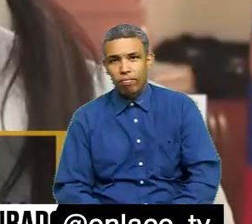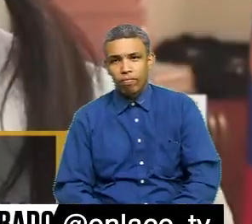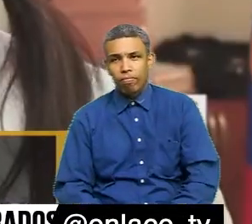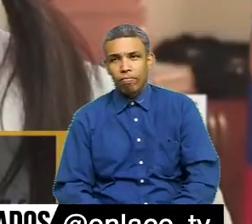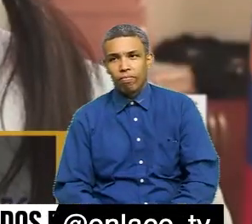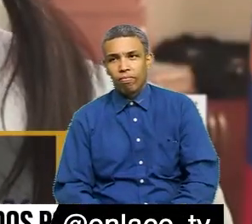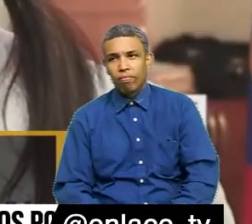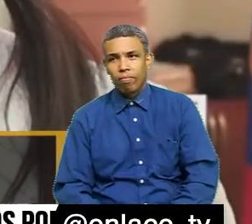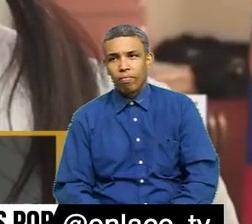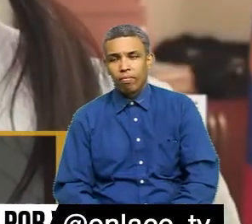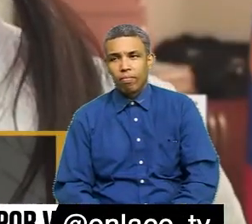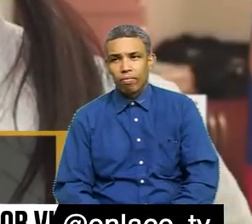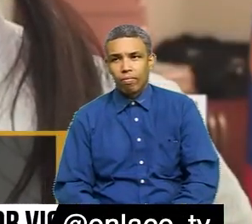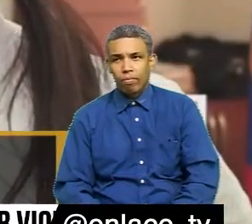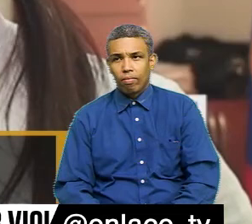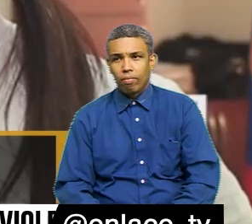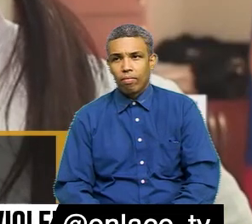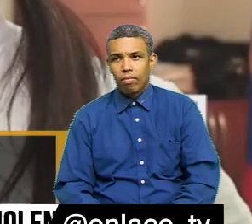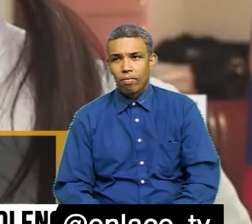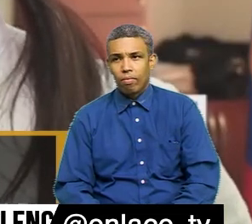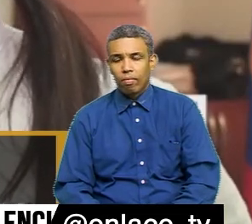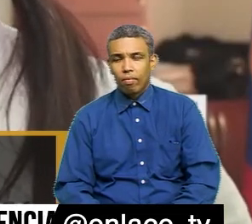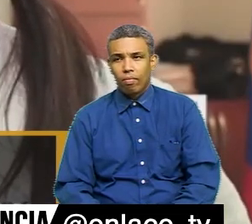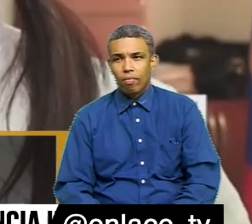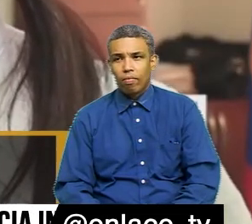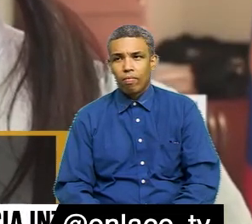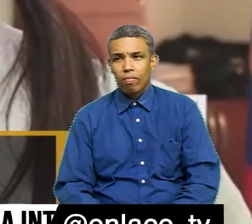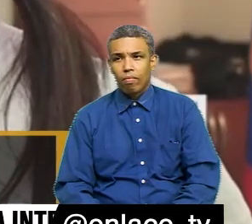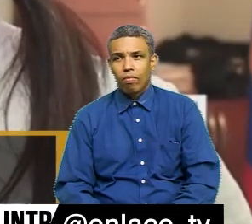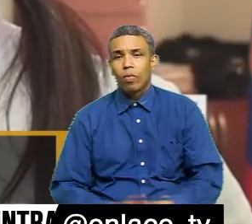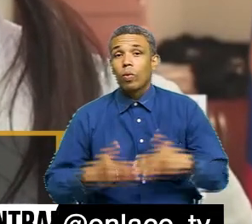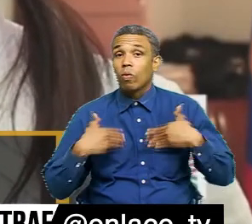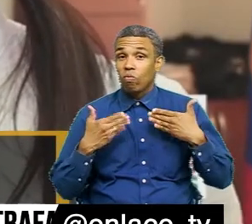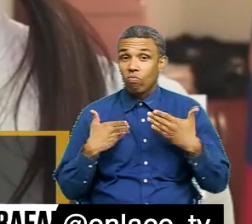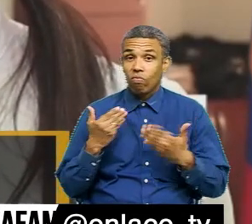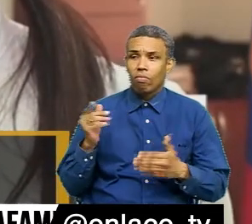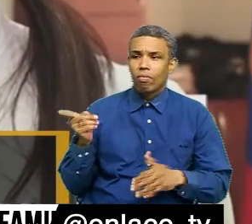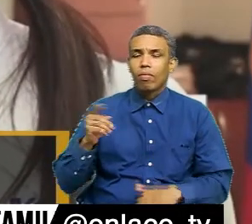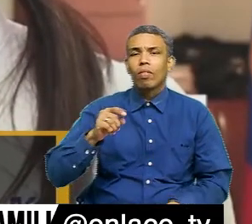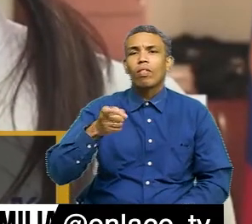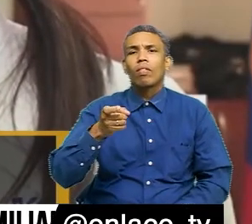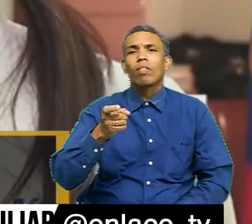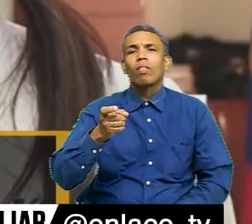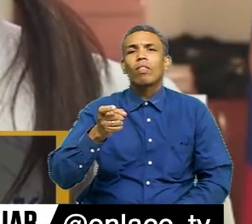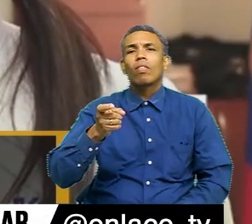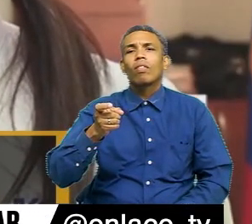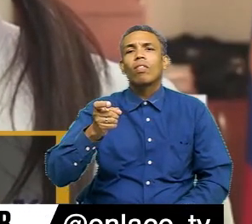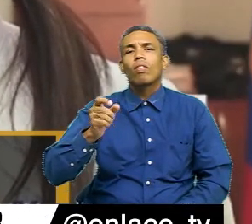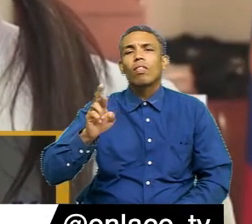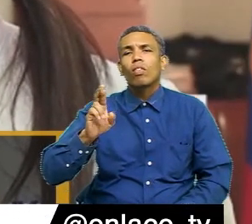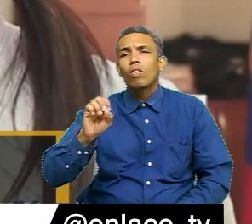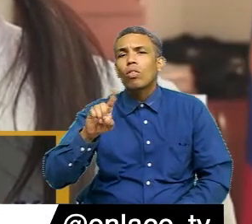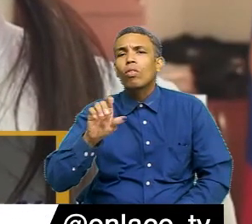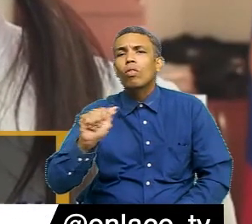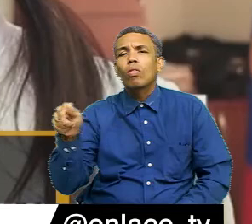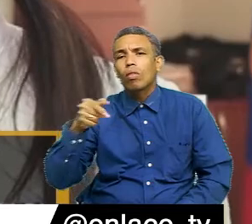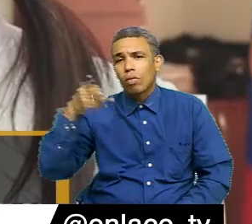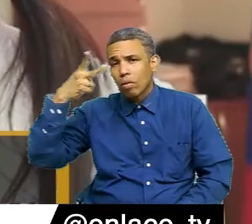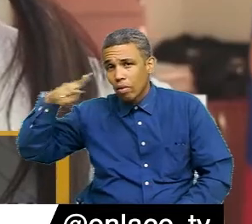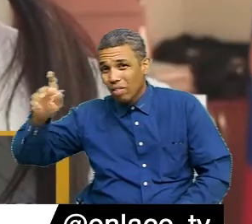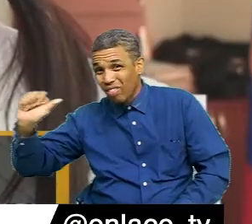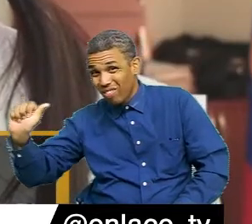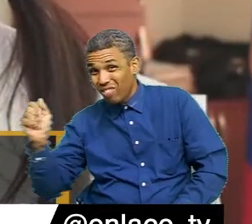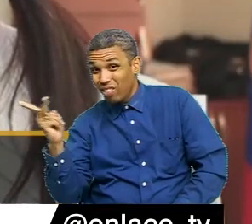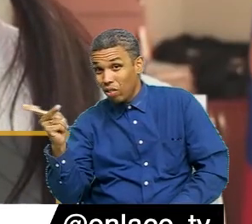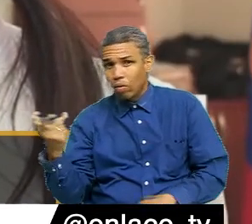Una gran satisfacción y gratitud con la señora Rosa y su hija Viviana por haber informado de manera oportuna